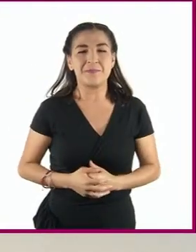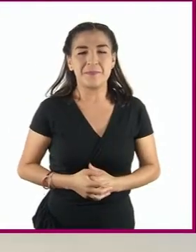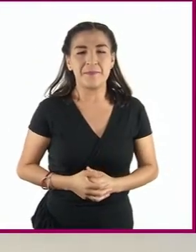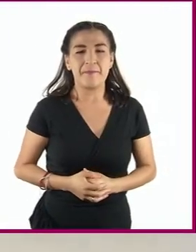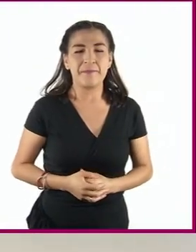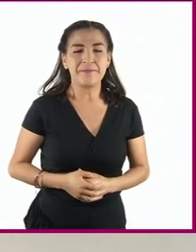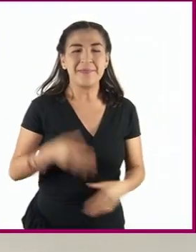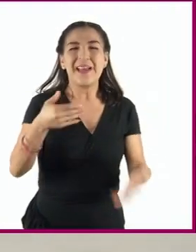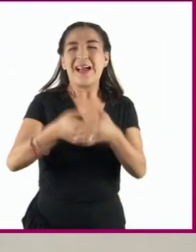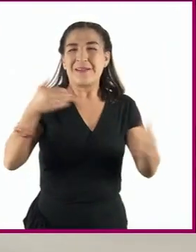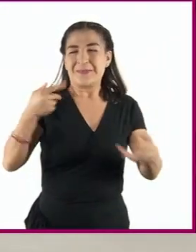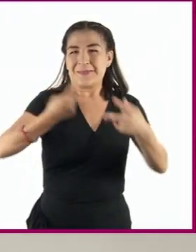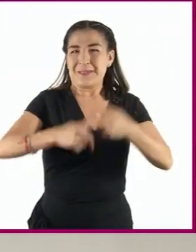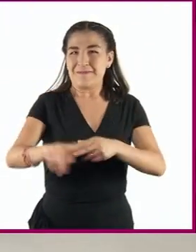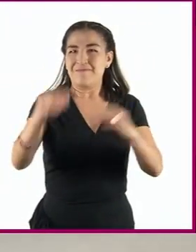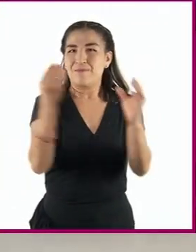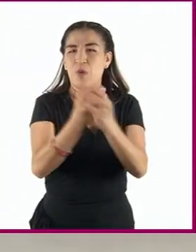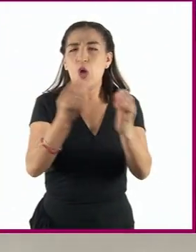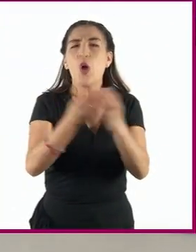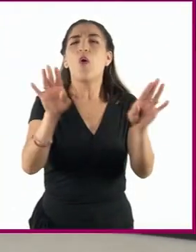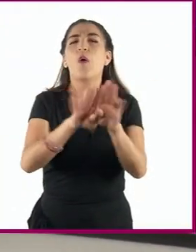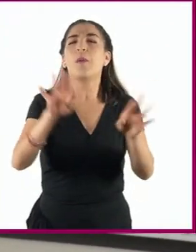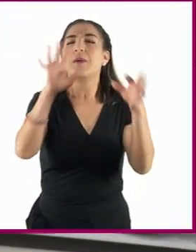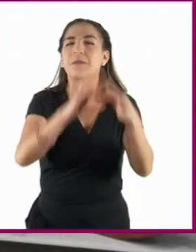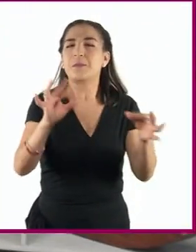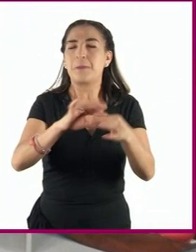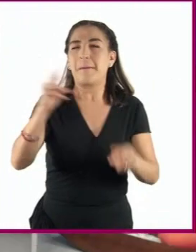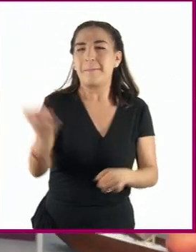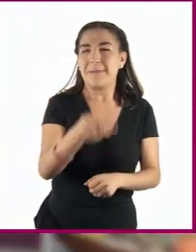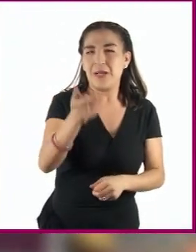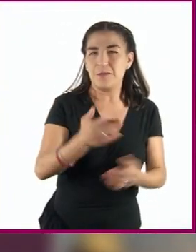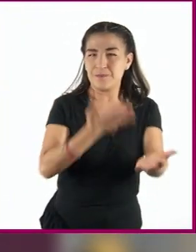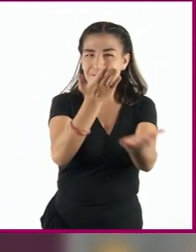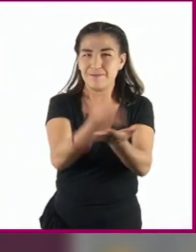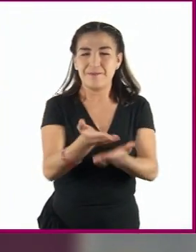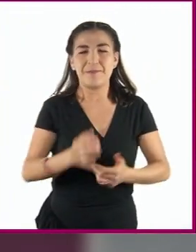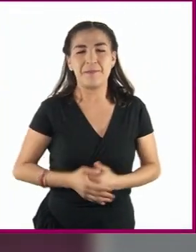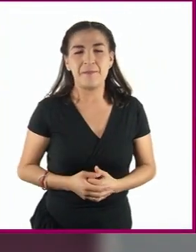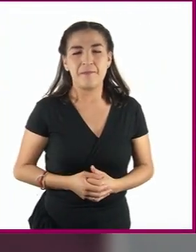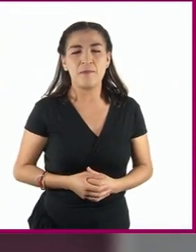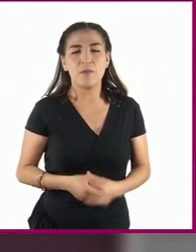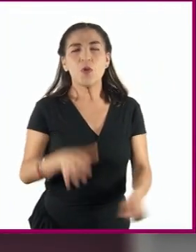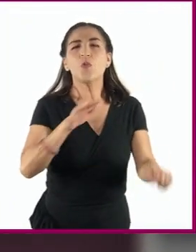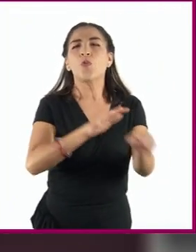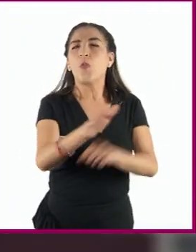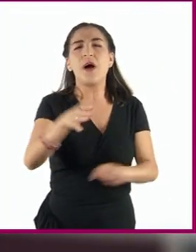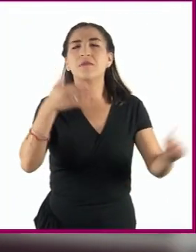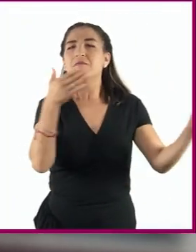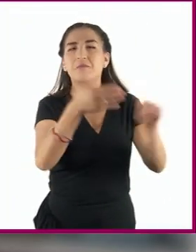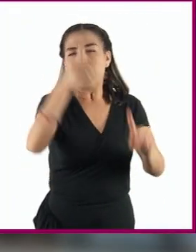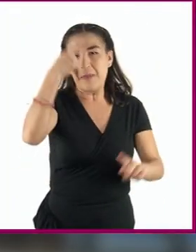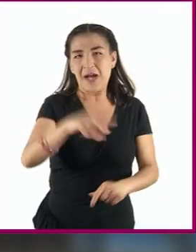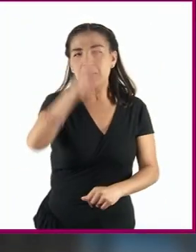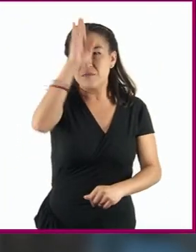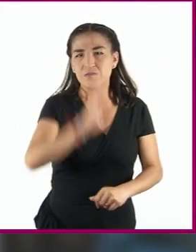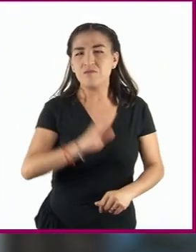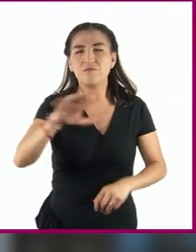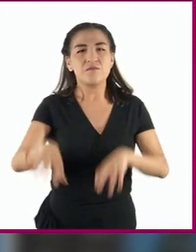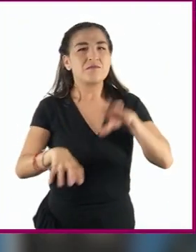Al inicio de la sesión se plantearon las siguientes preguntas. ¿Cuáles son los objetivos de la